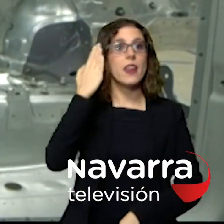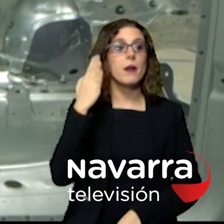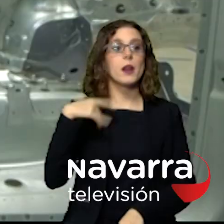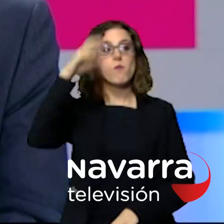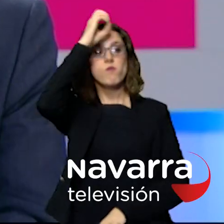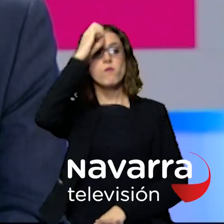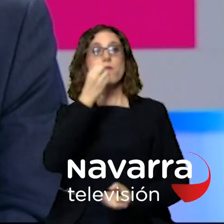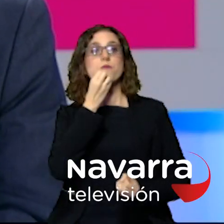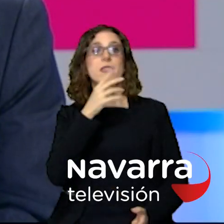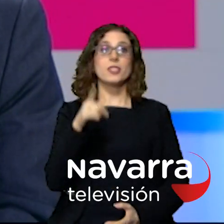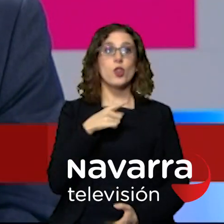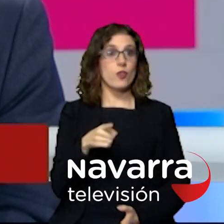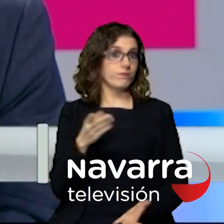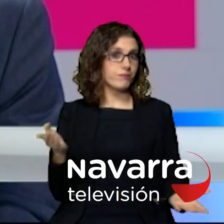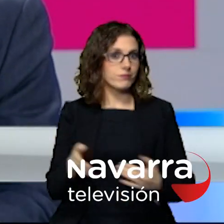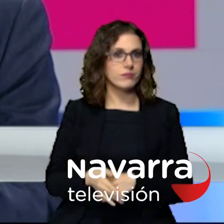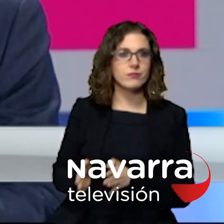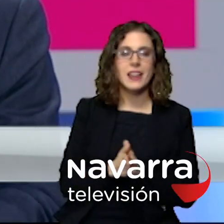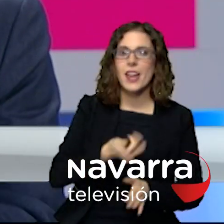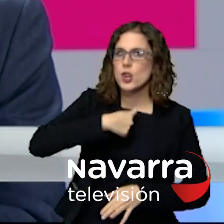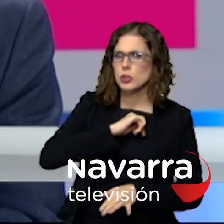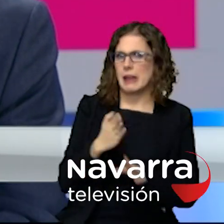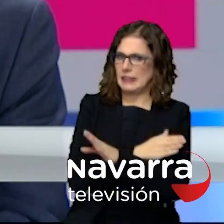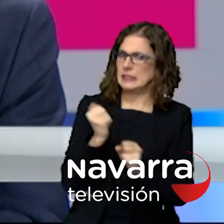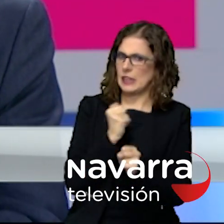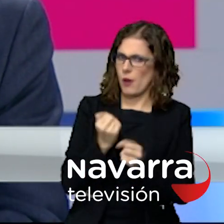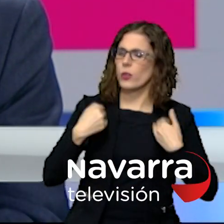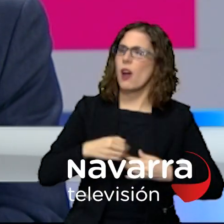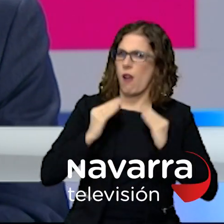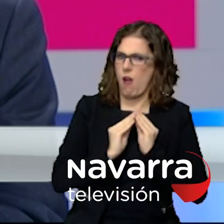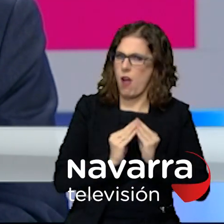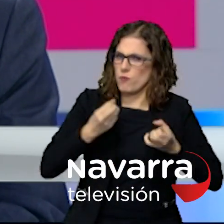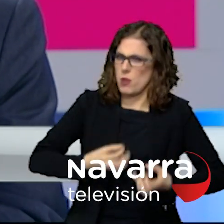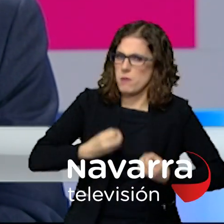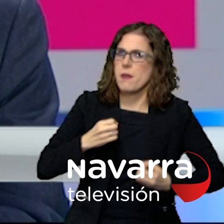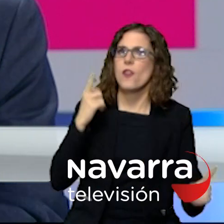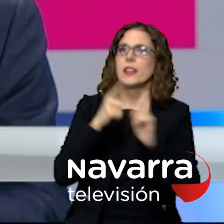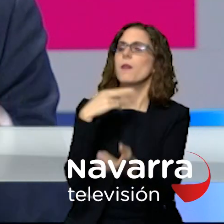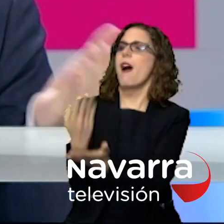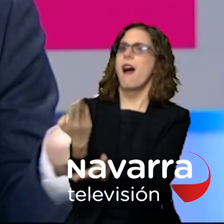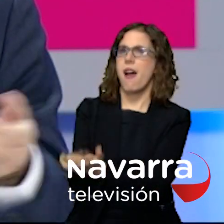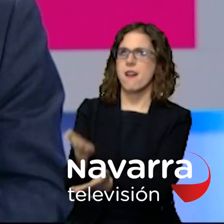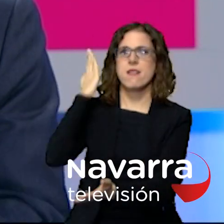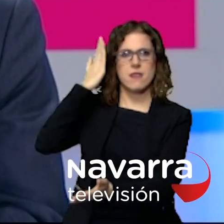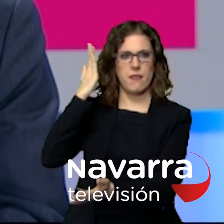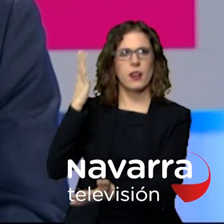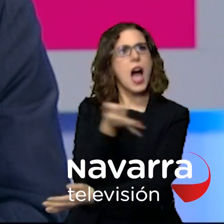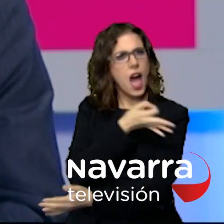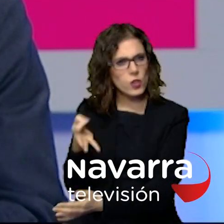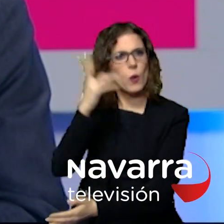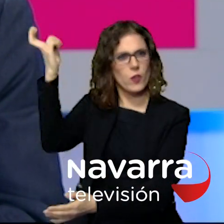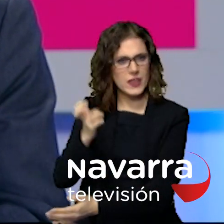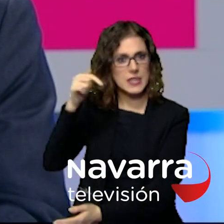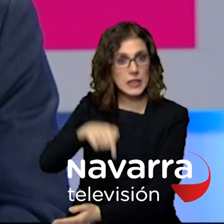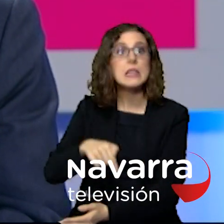foral. Nosotros hicimos creo que un buen trabajo para demostrarles que Navarra era un sitio adecuado para que ellos vinieran. Al final han elegido Euskadi, han